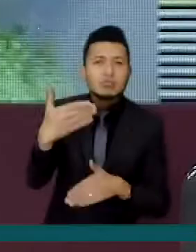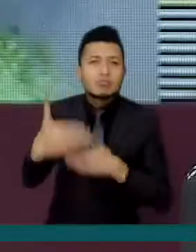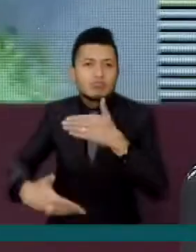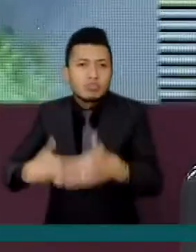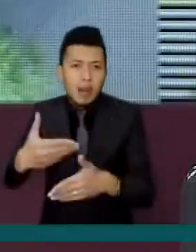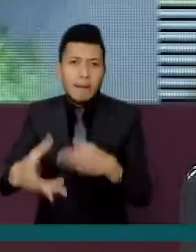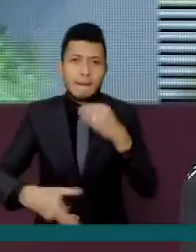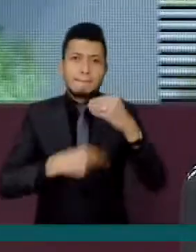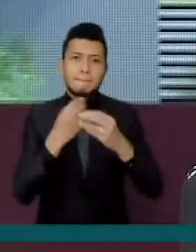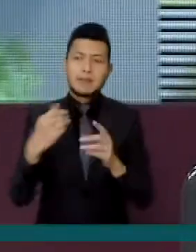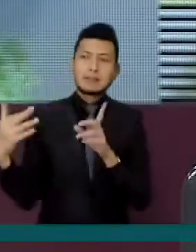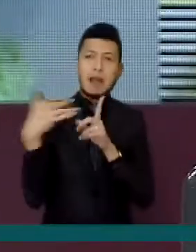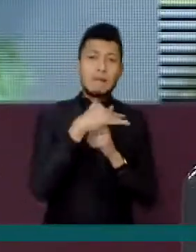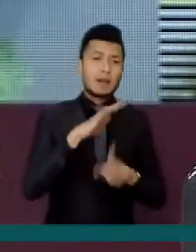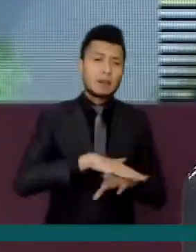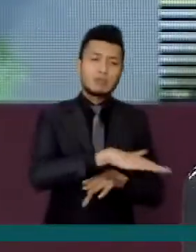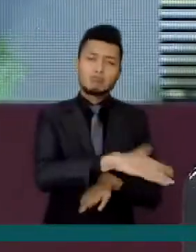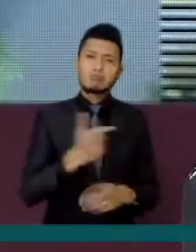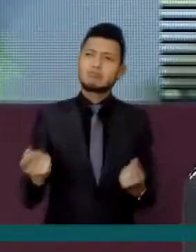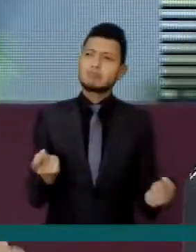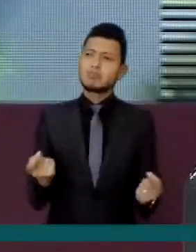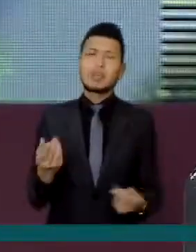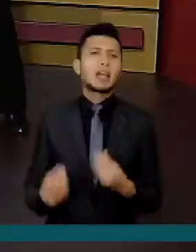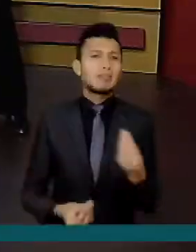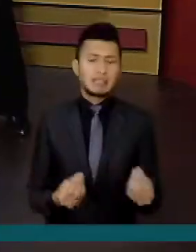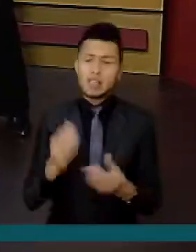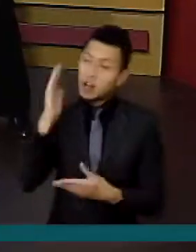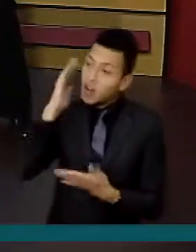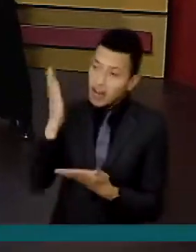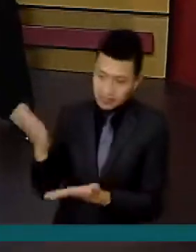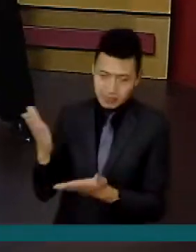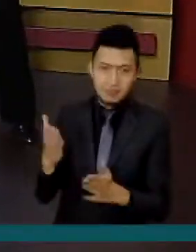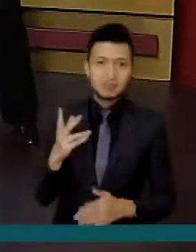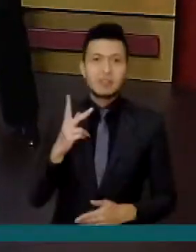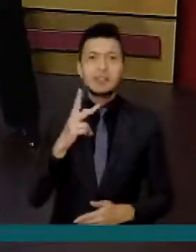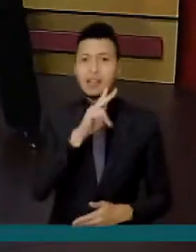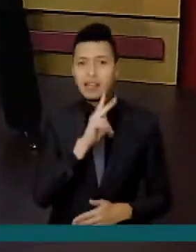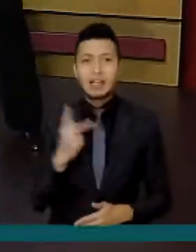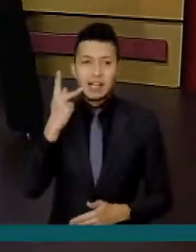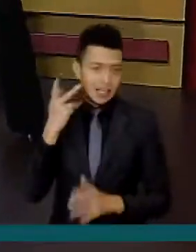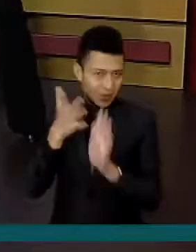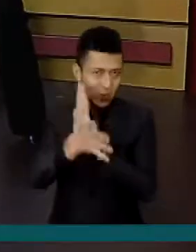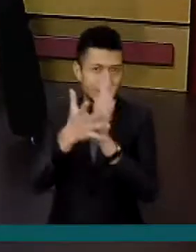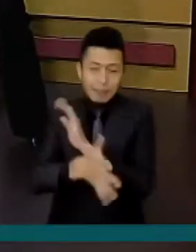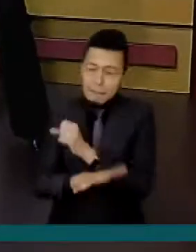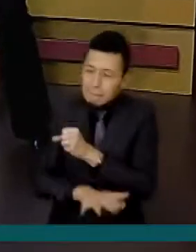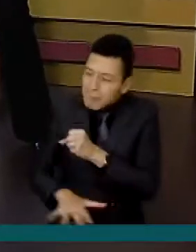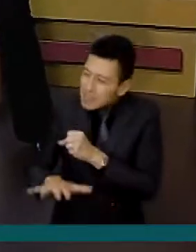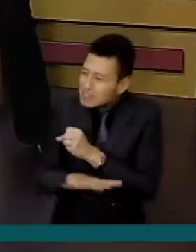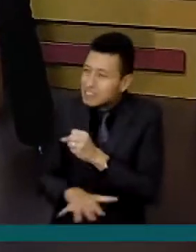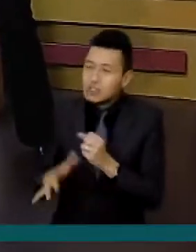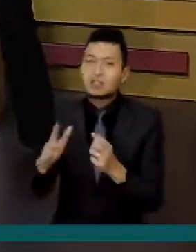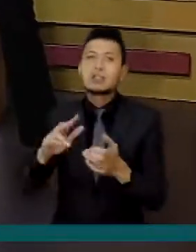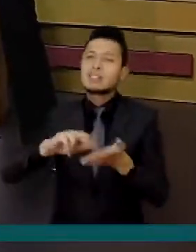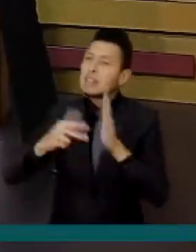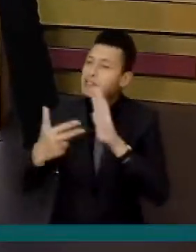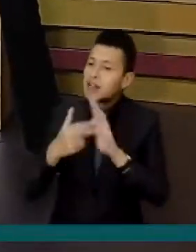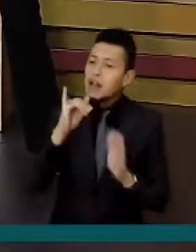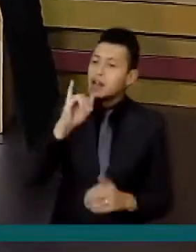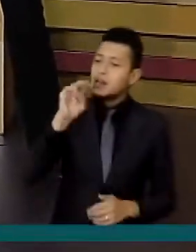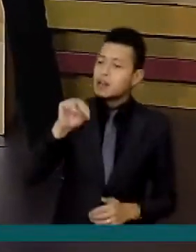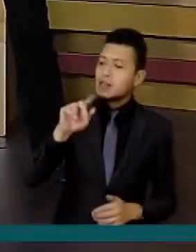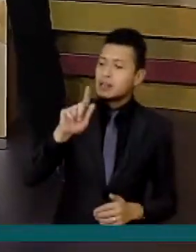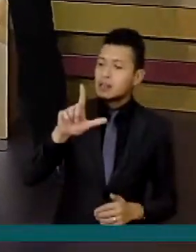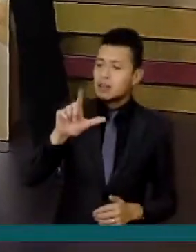todo qué hacer para reducir un poco sus graves efectos. Hola Karen, vamos a comenzar por lo básico. Explícanos bien qué es la